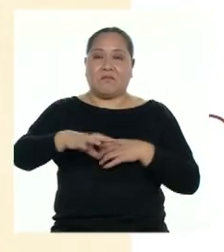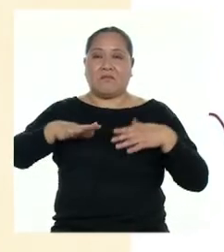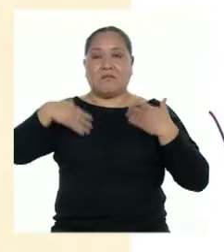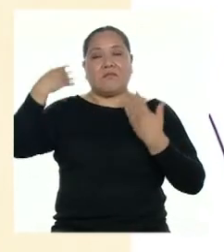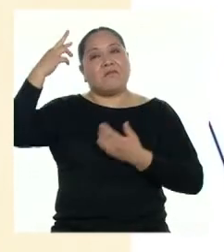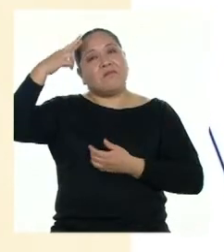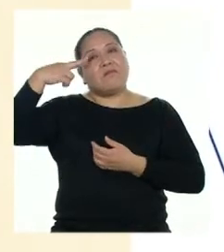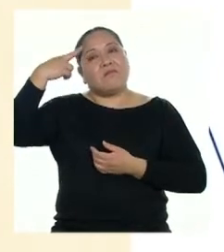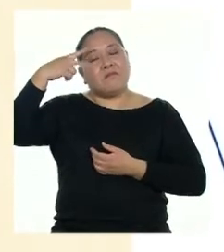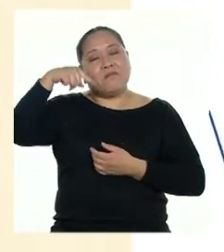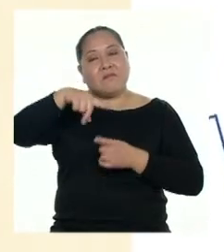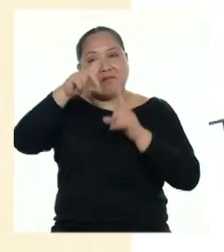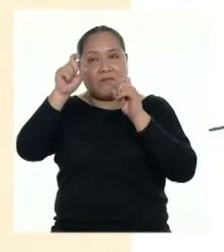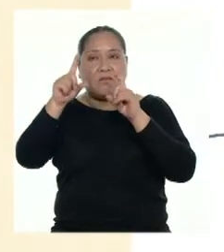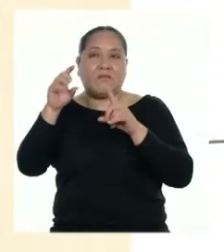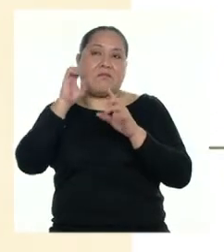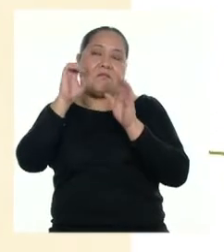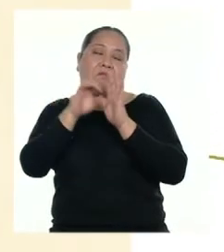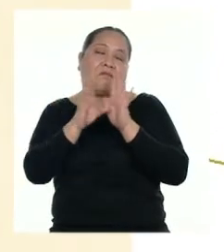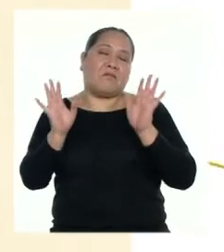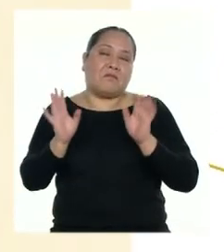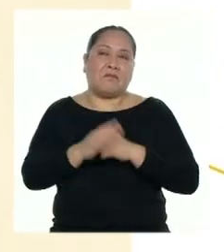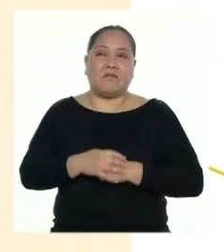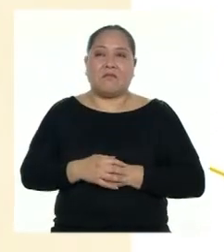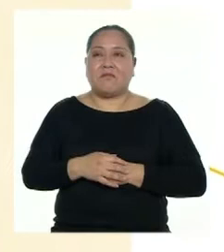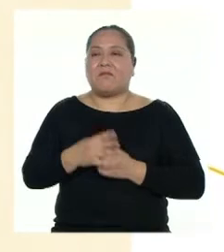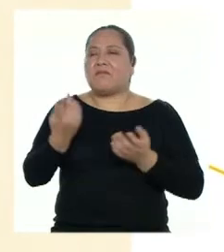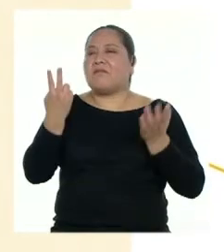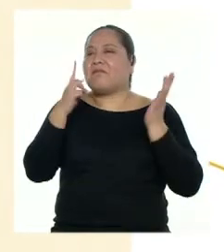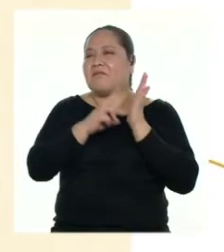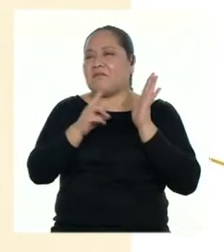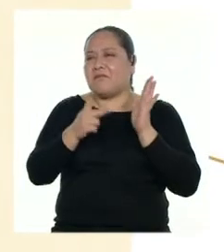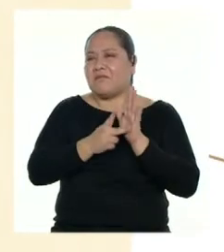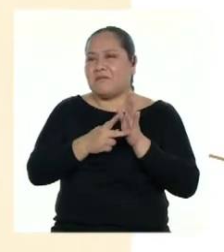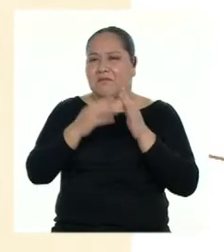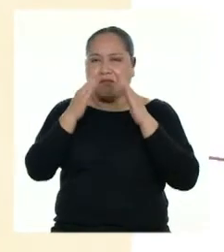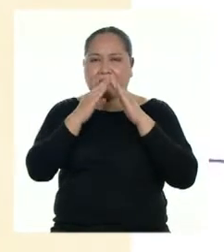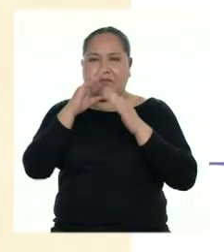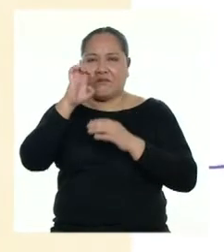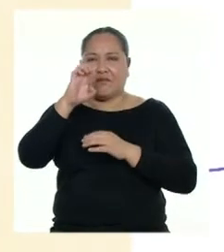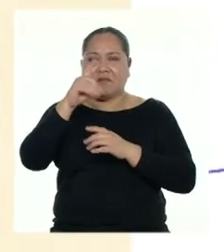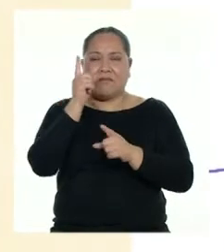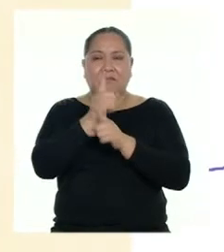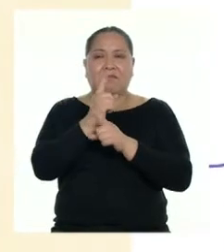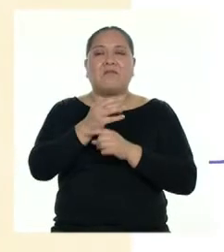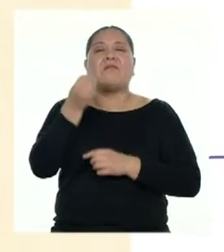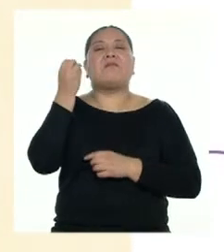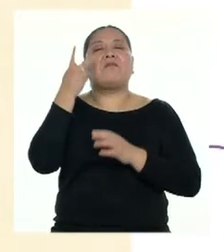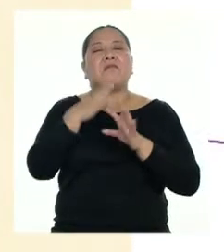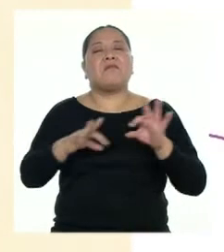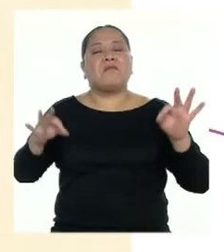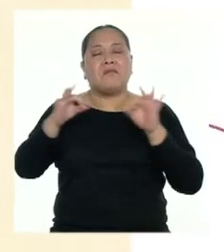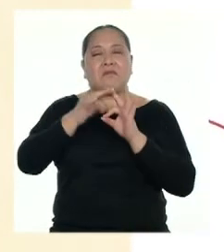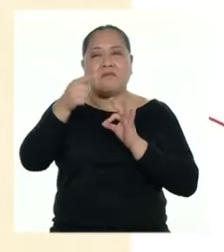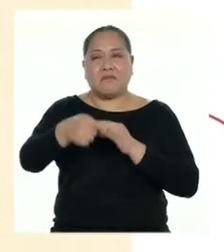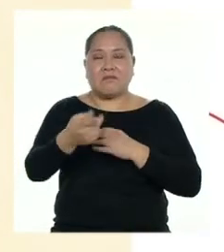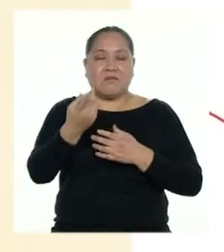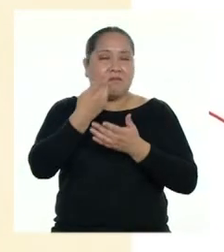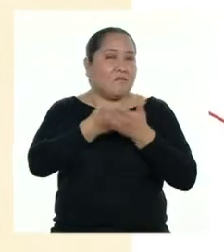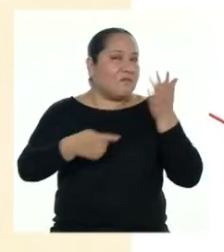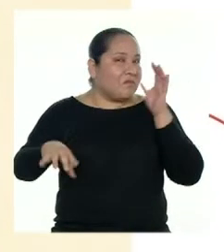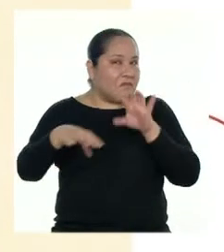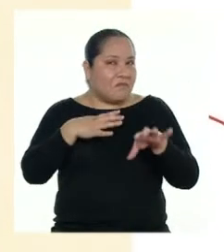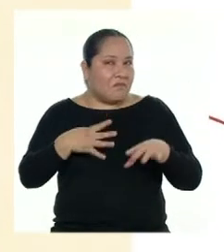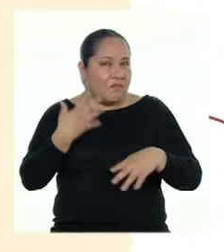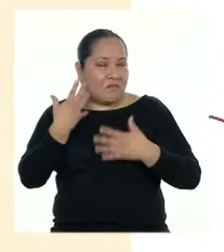reflexionar en torno a preguntas como: ¿qué es un hogar ecoeficiente? ¿Por qué es importante? ¿Qué acciones